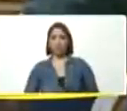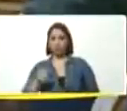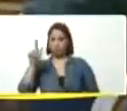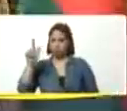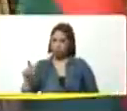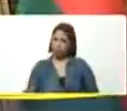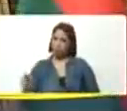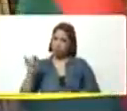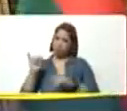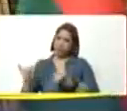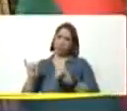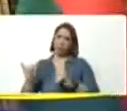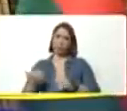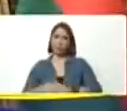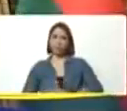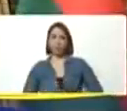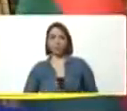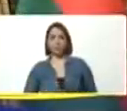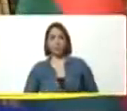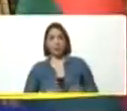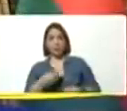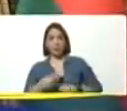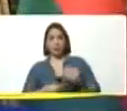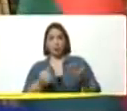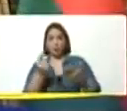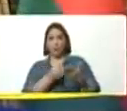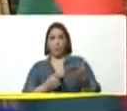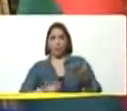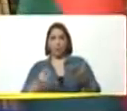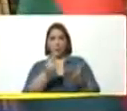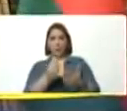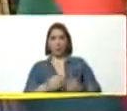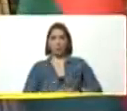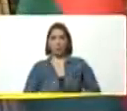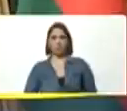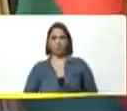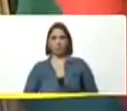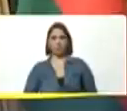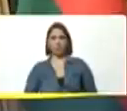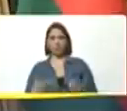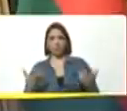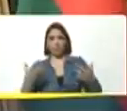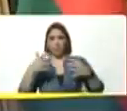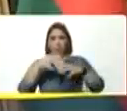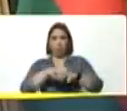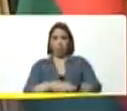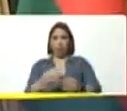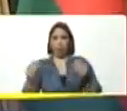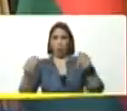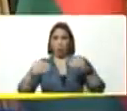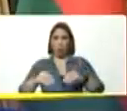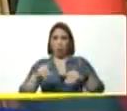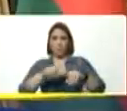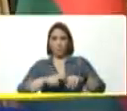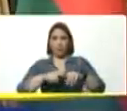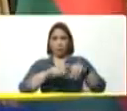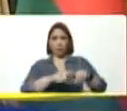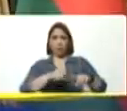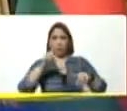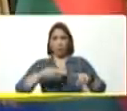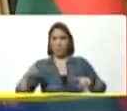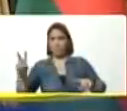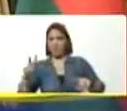personalmente, hizo el mapa de integración y cooperación entre Belarus y Venezuela.